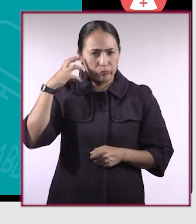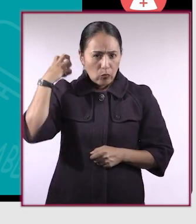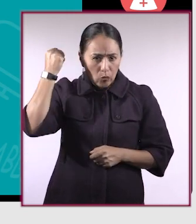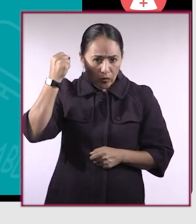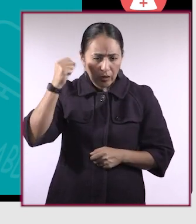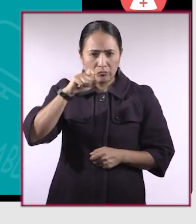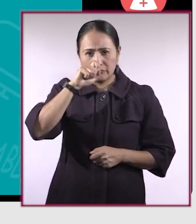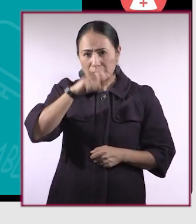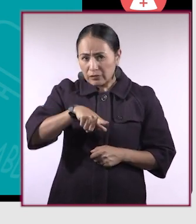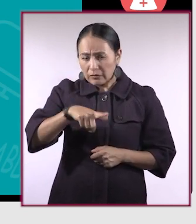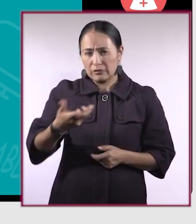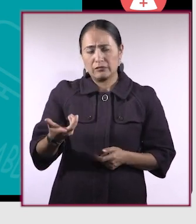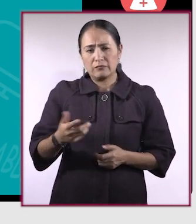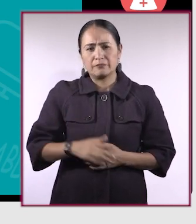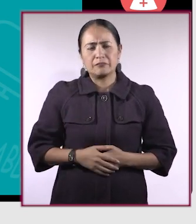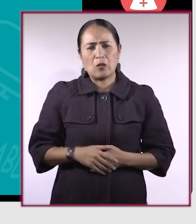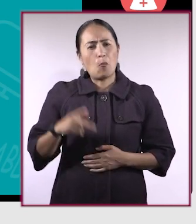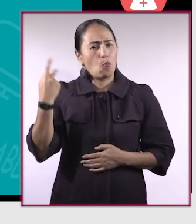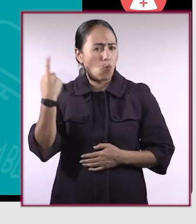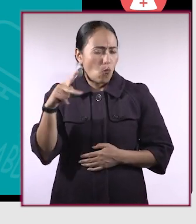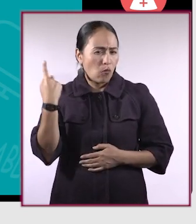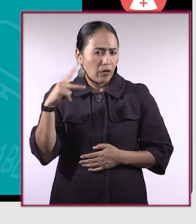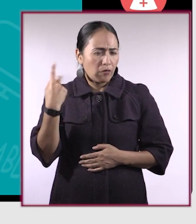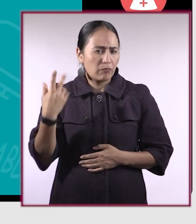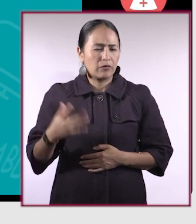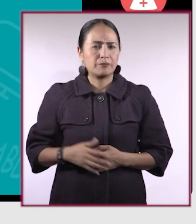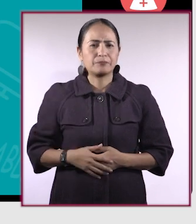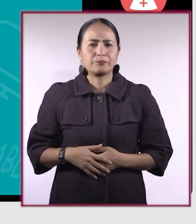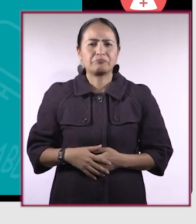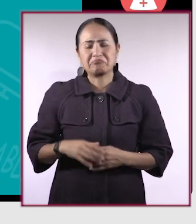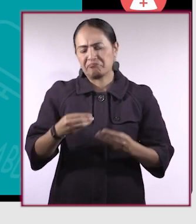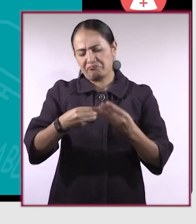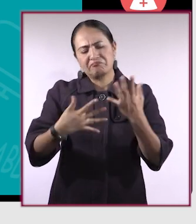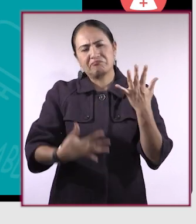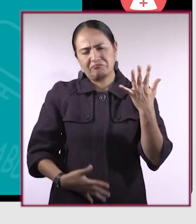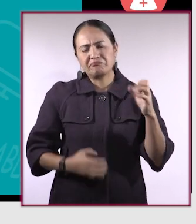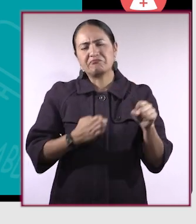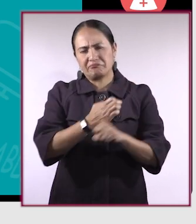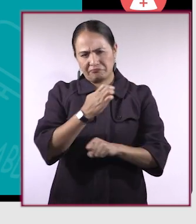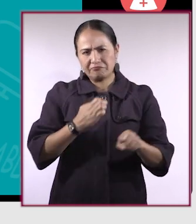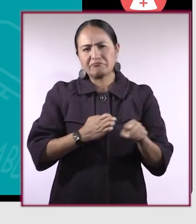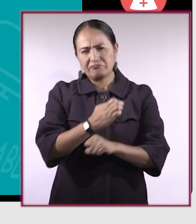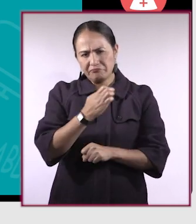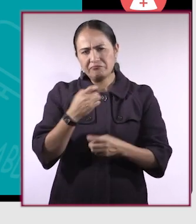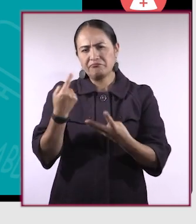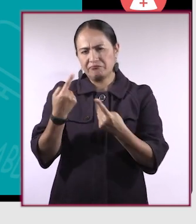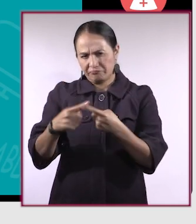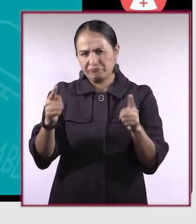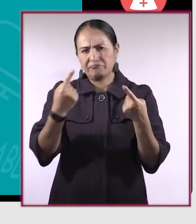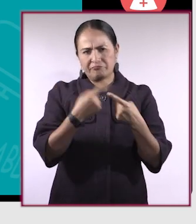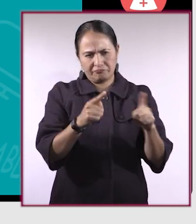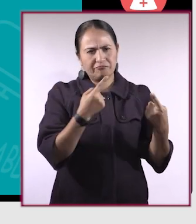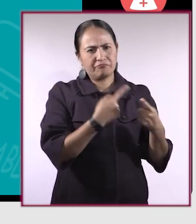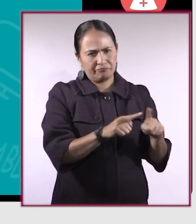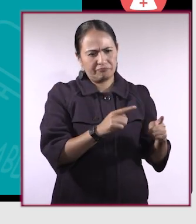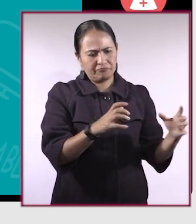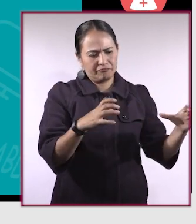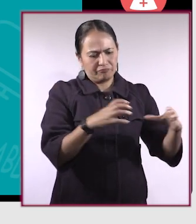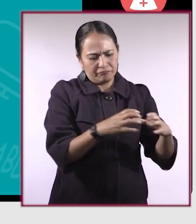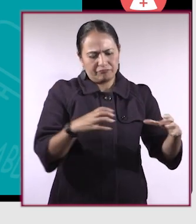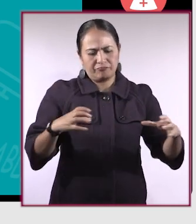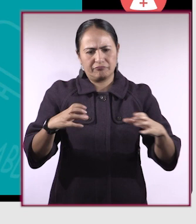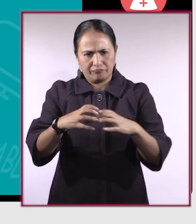Tlaxcala, Morelos, Jalisco, ¿sí? Puebla, en fin, hay